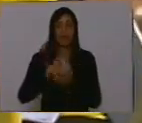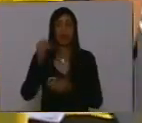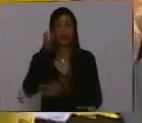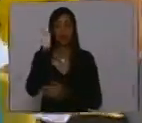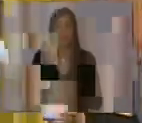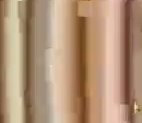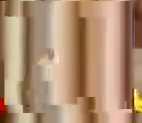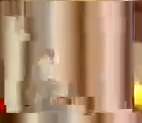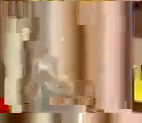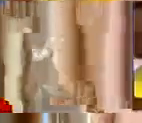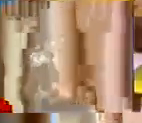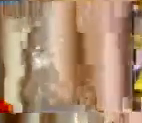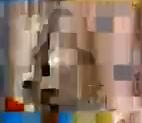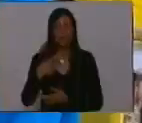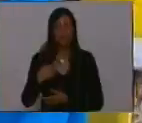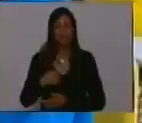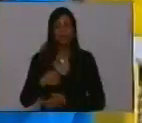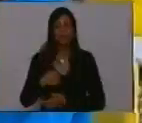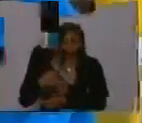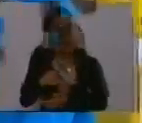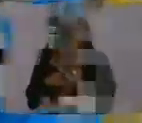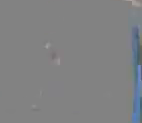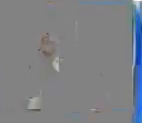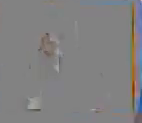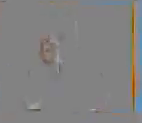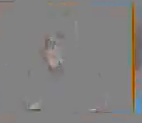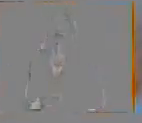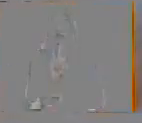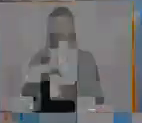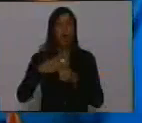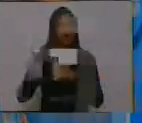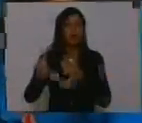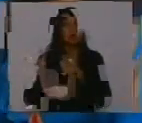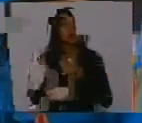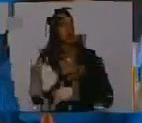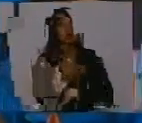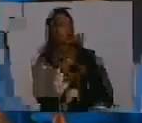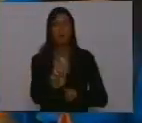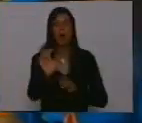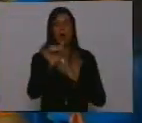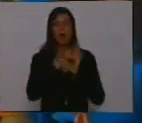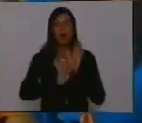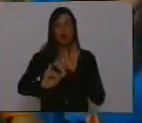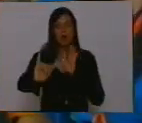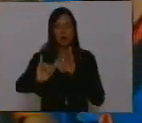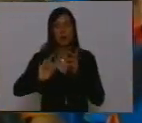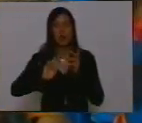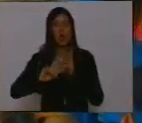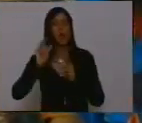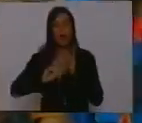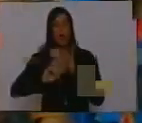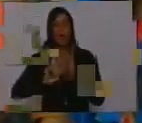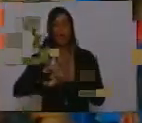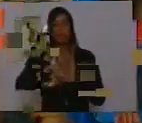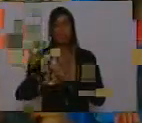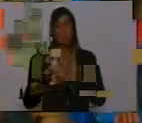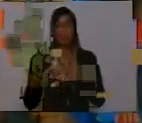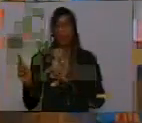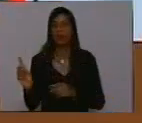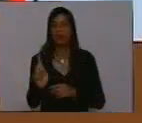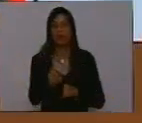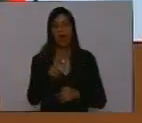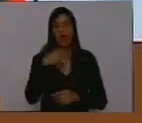Zulia, a la ciudadana Everly Castillo Pinto, al constituyente Israel López y a la